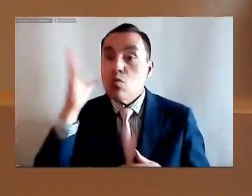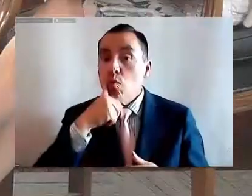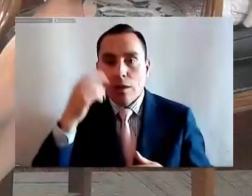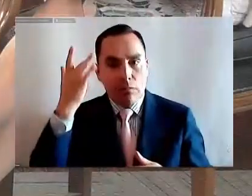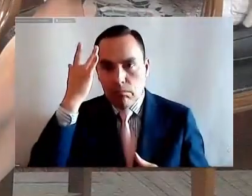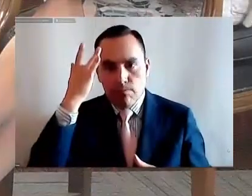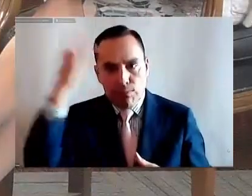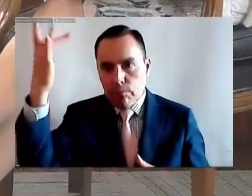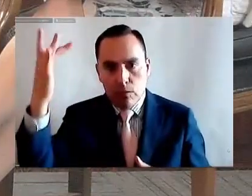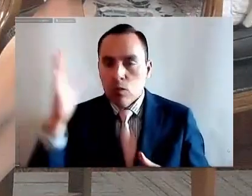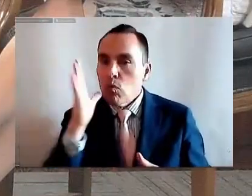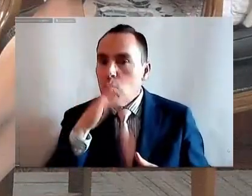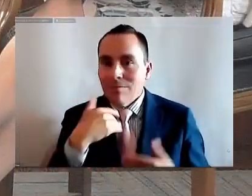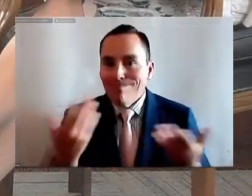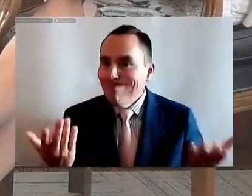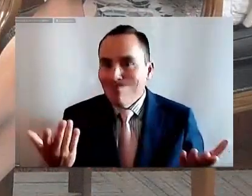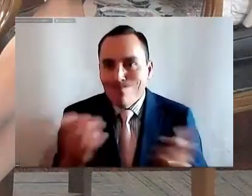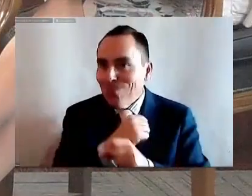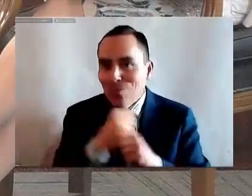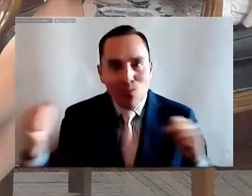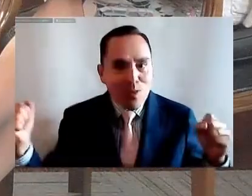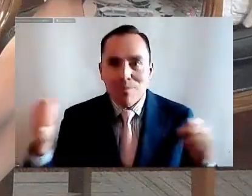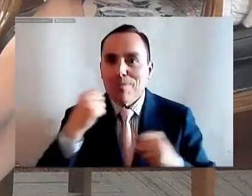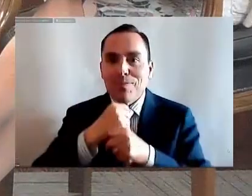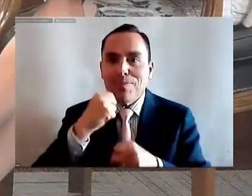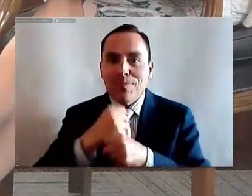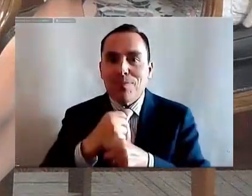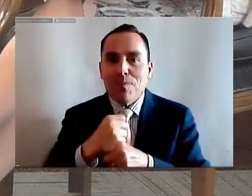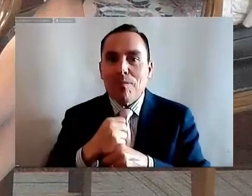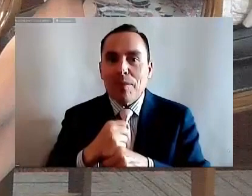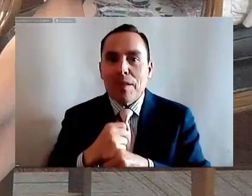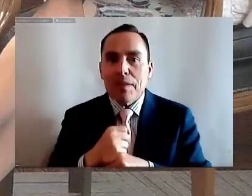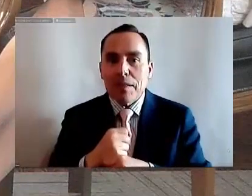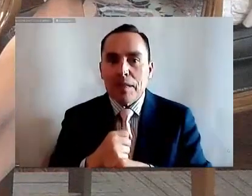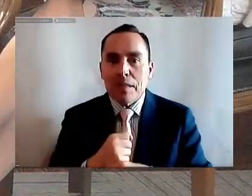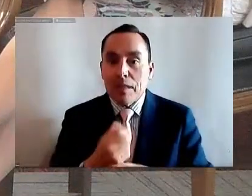sirve como trabajador. Y entonces, nuevamente estoy